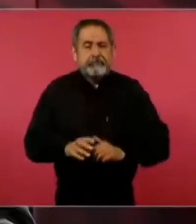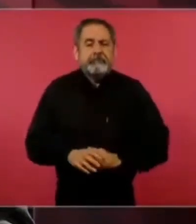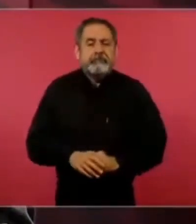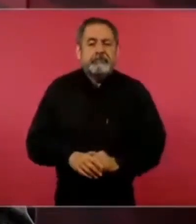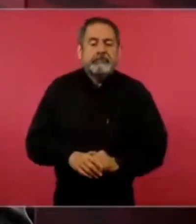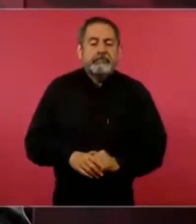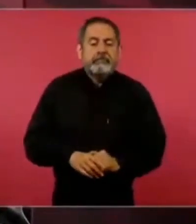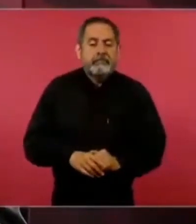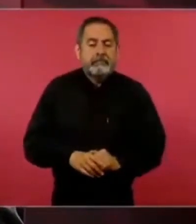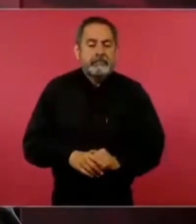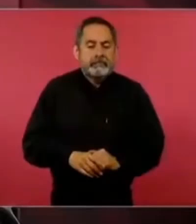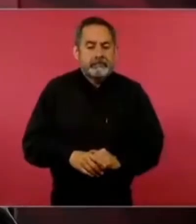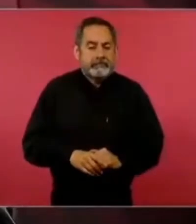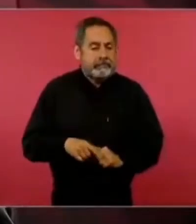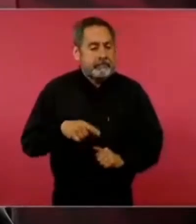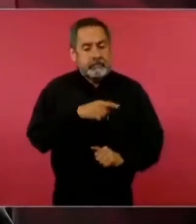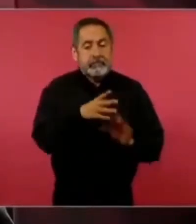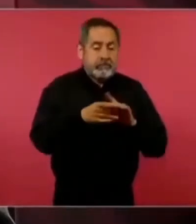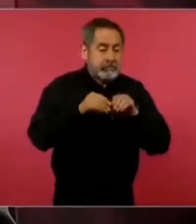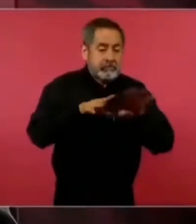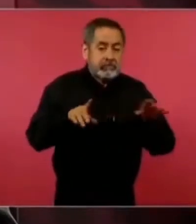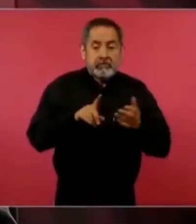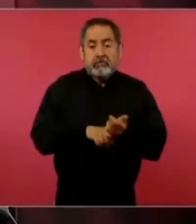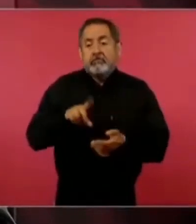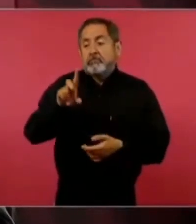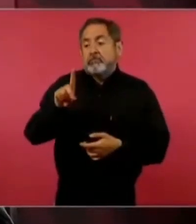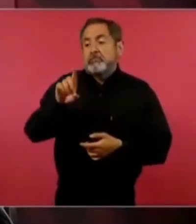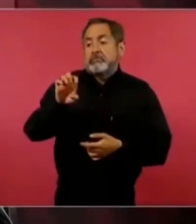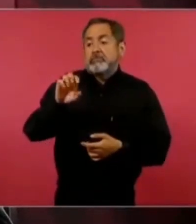y pone información de la DEA.